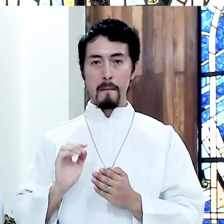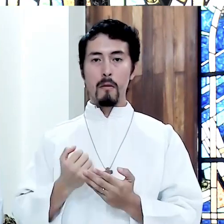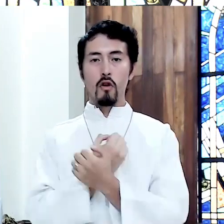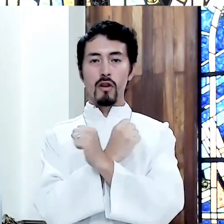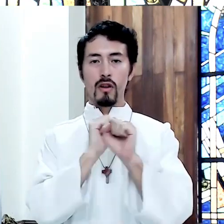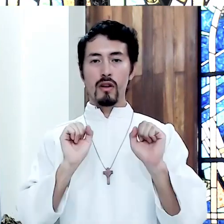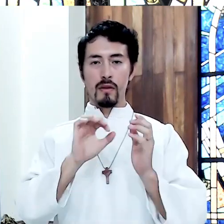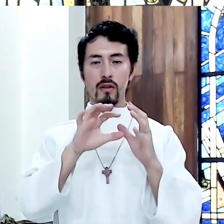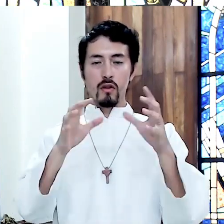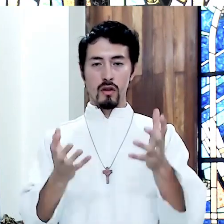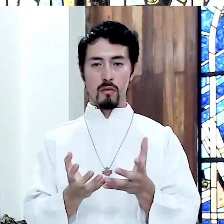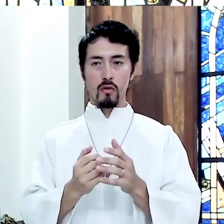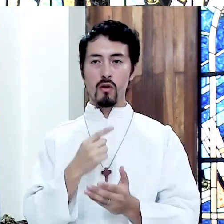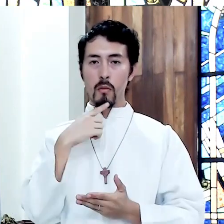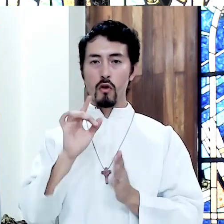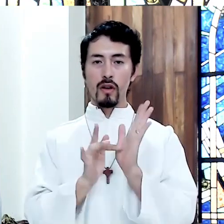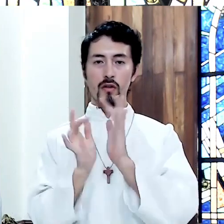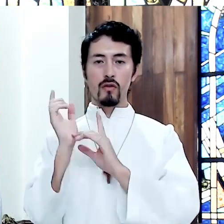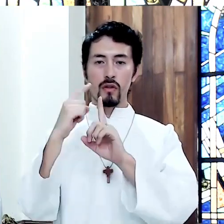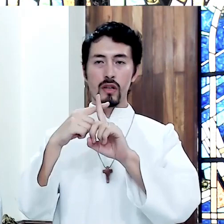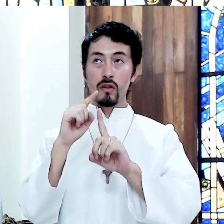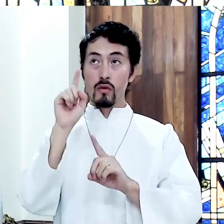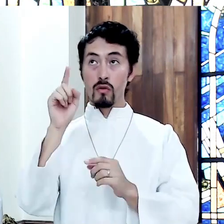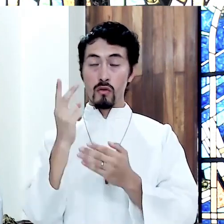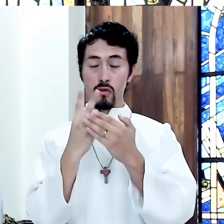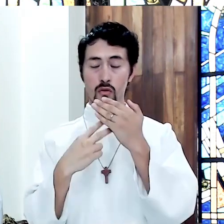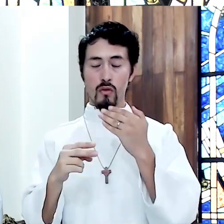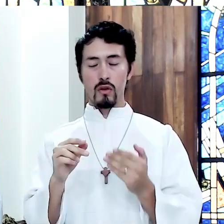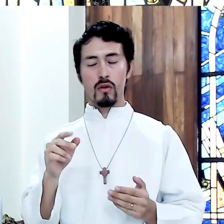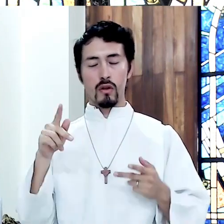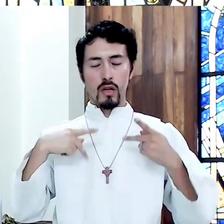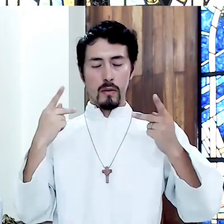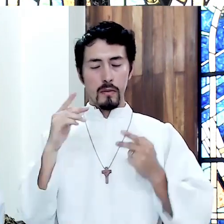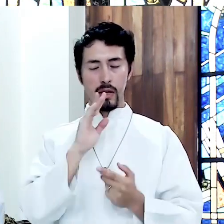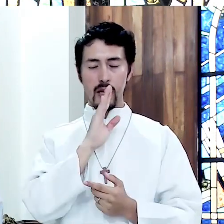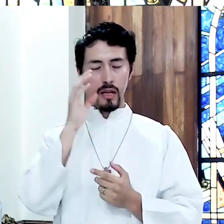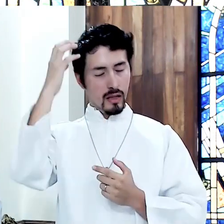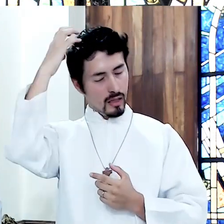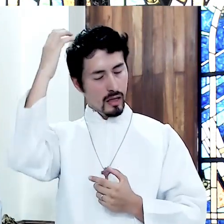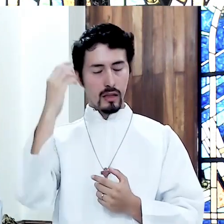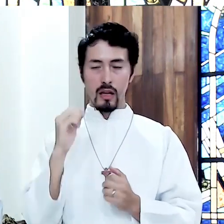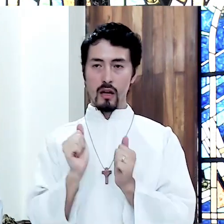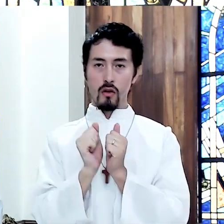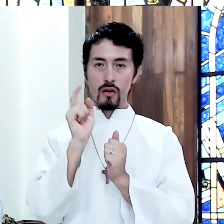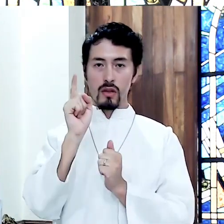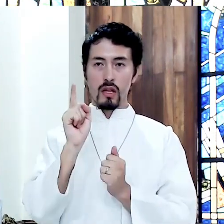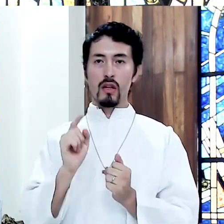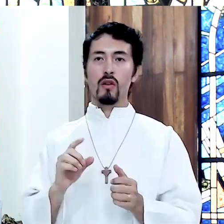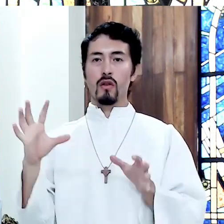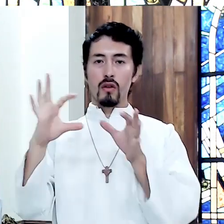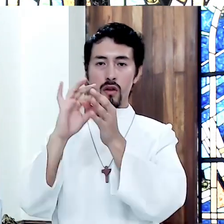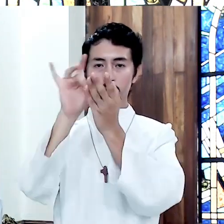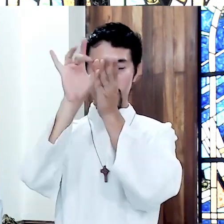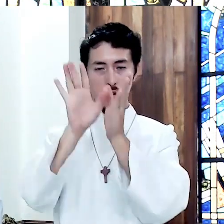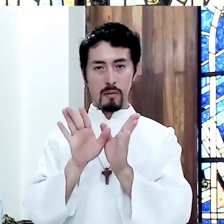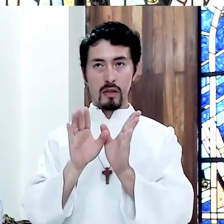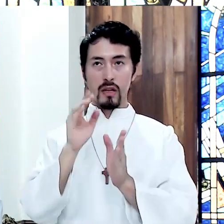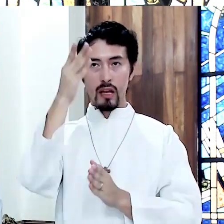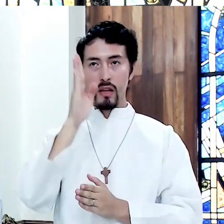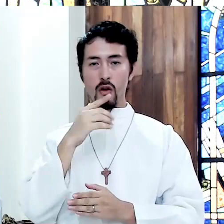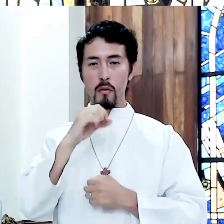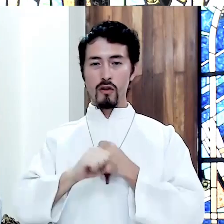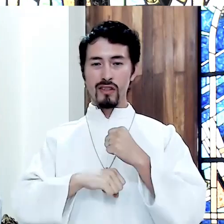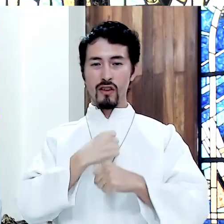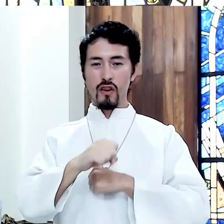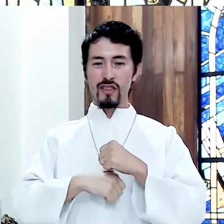Señor Jesucristo, tu Hijo, que vive y reina contigo, unidad del Espíritu Santo, y es Dios, por los siglos de los